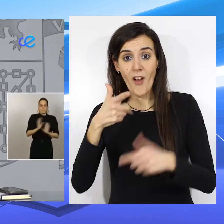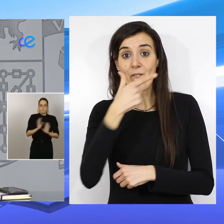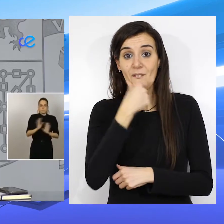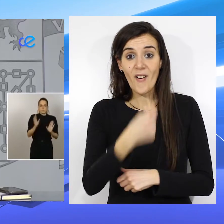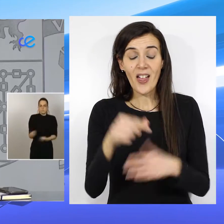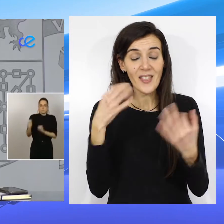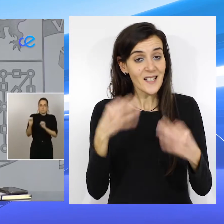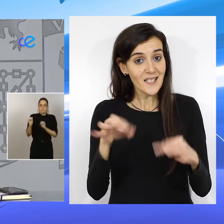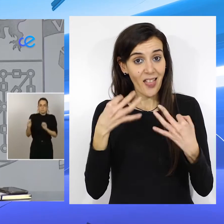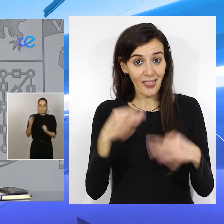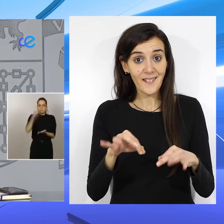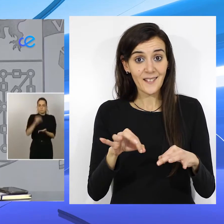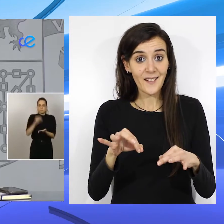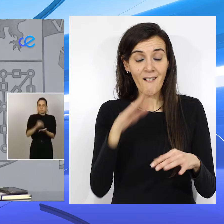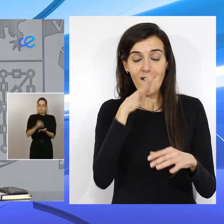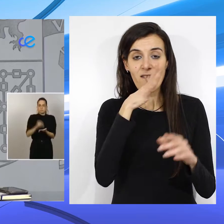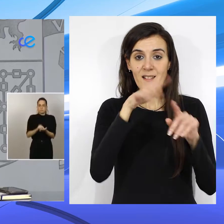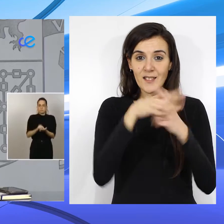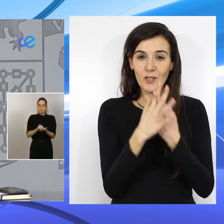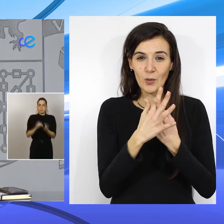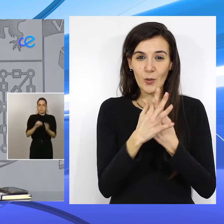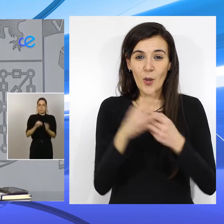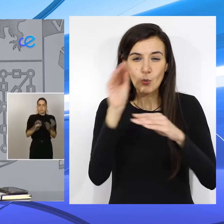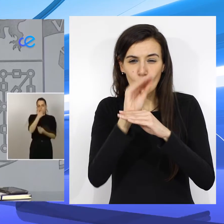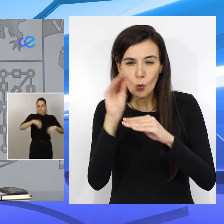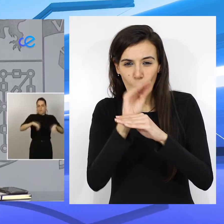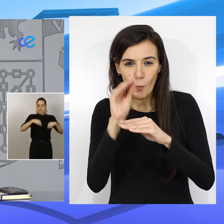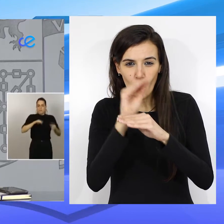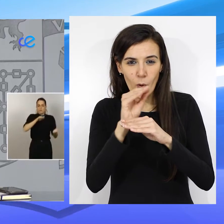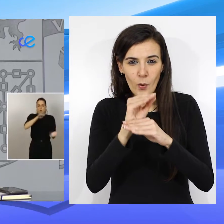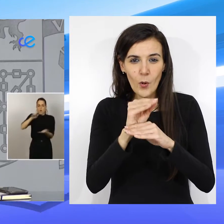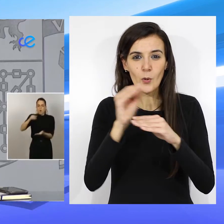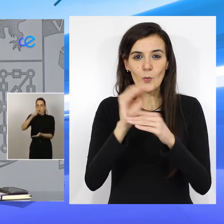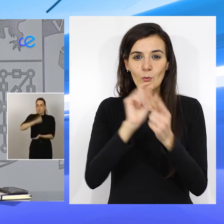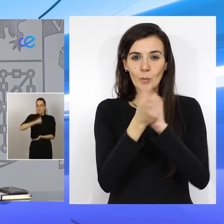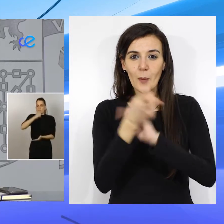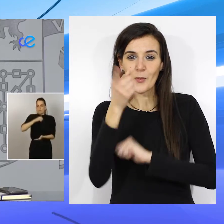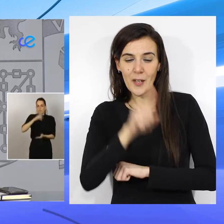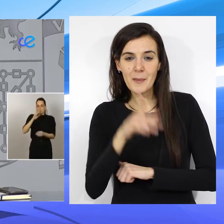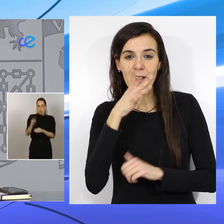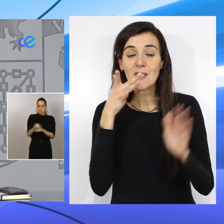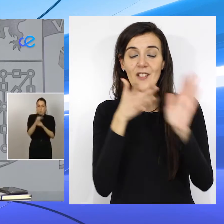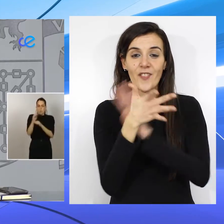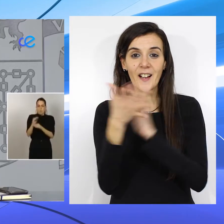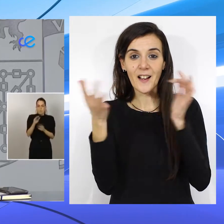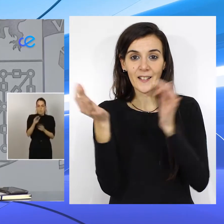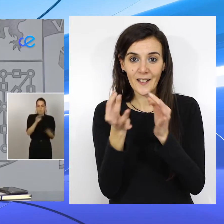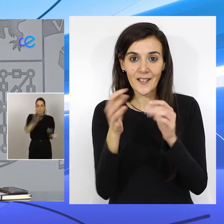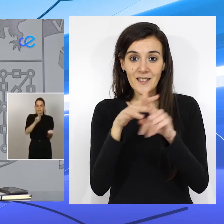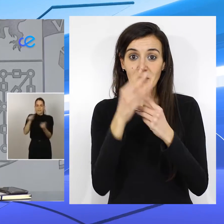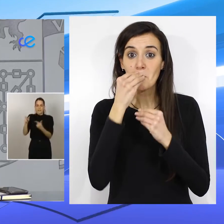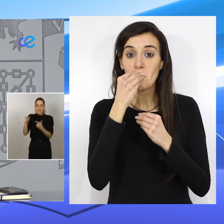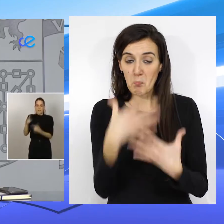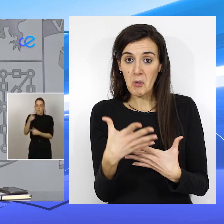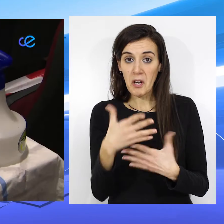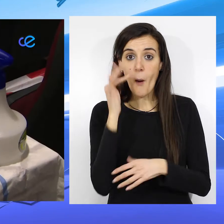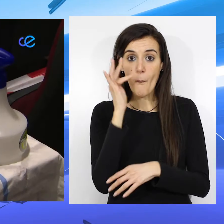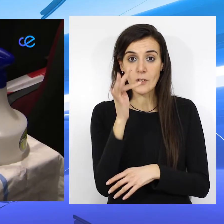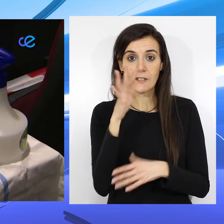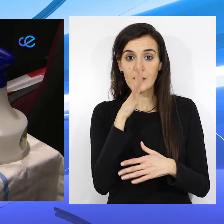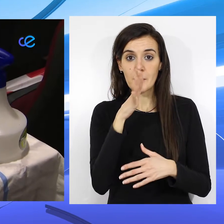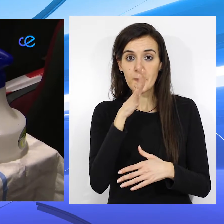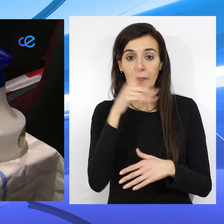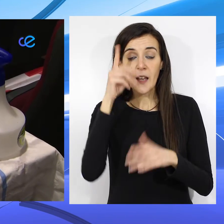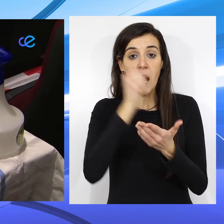más sencilla, tanto en lo que corresponde a su conservación como a su traslado. Esto sin duda es una buena noticia.